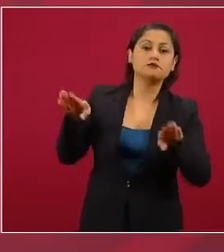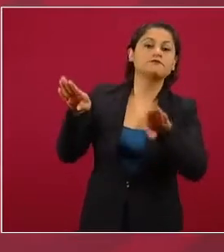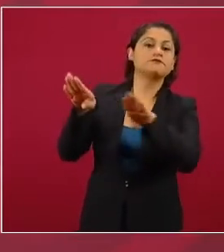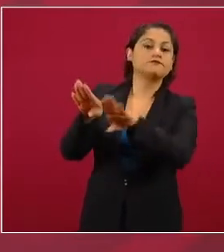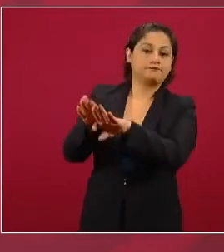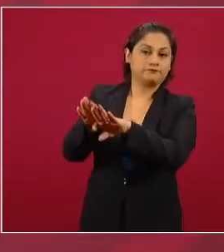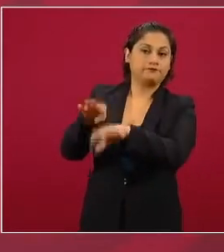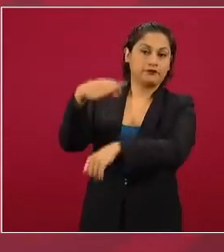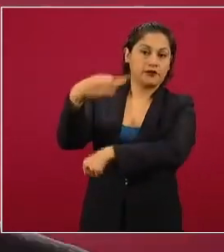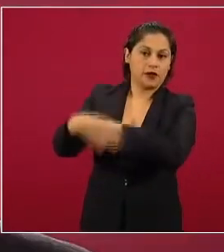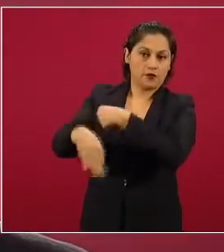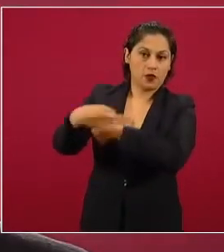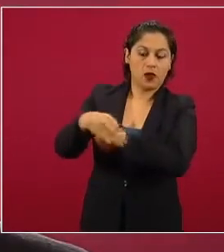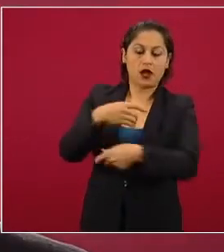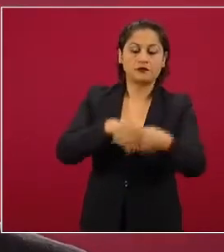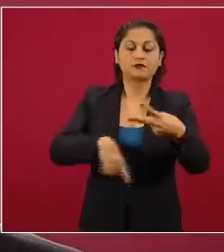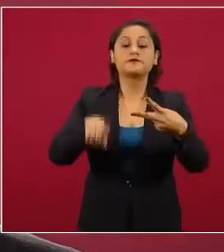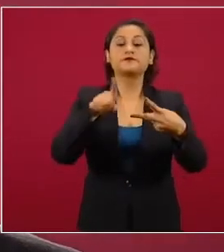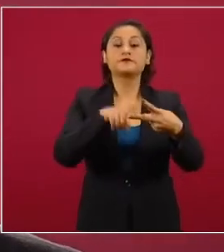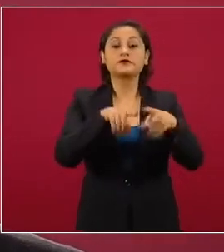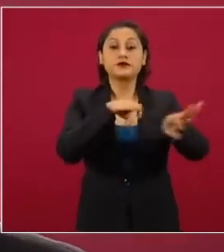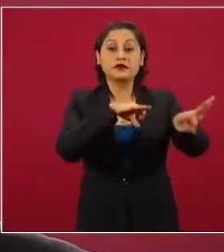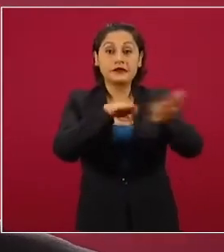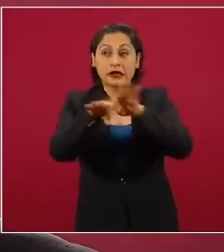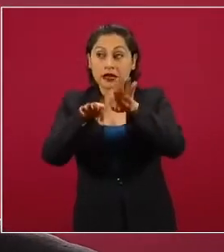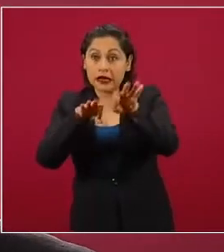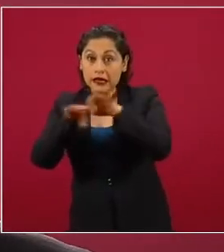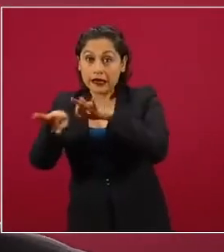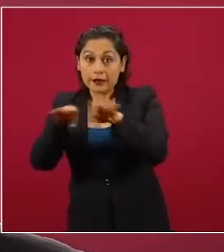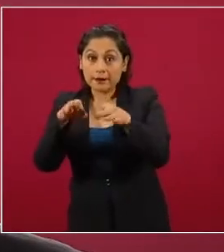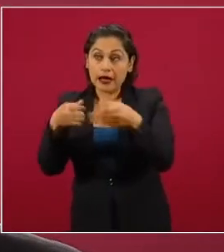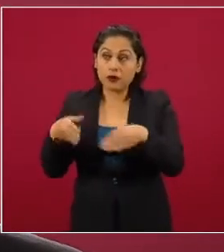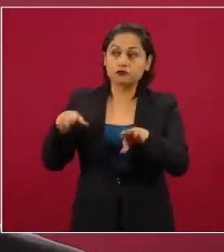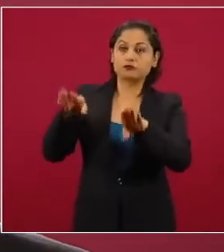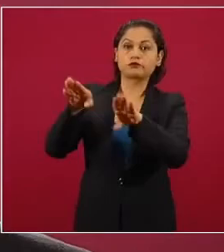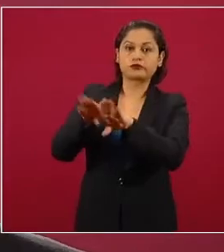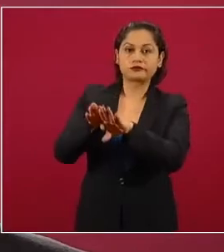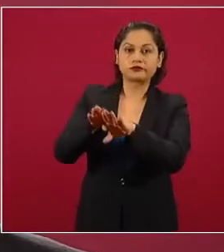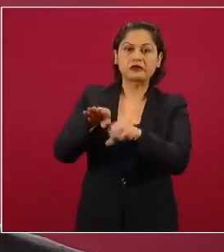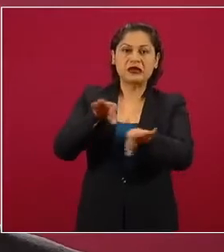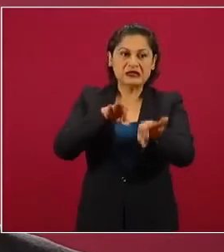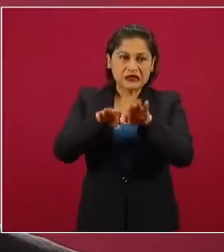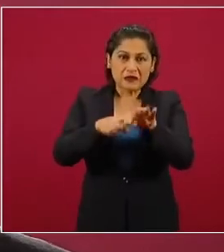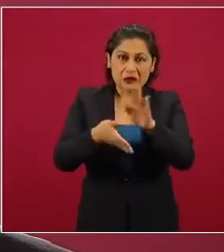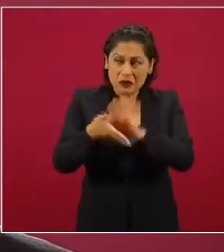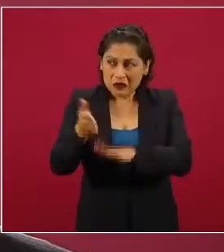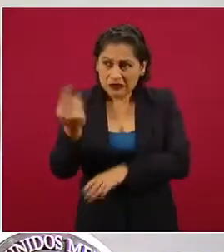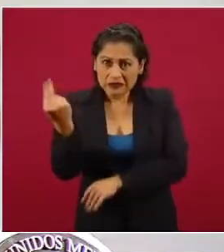suspender temporalmente todos los trabajos no esenciales y a